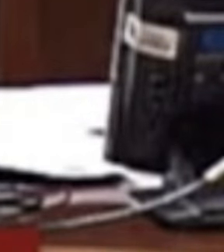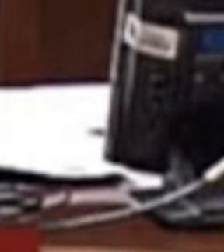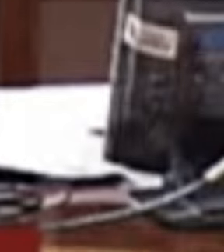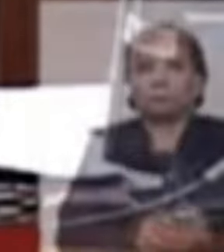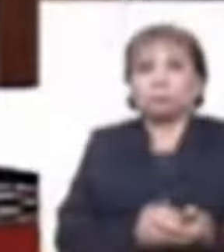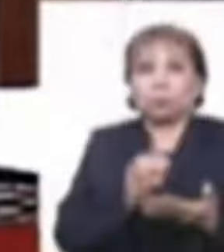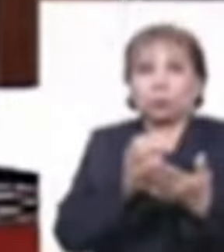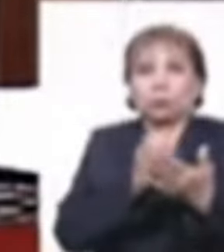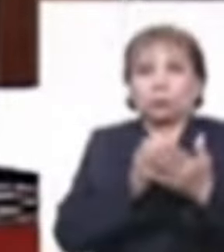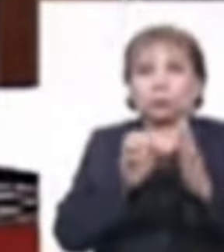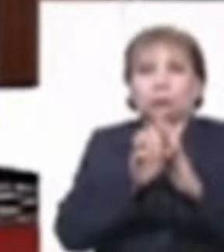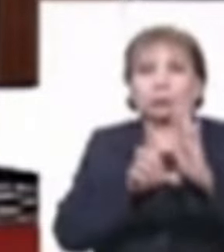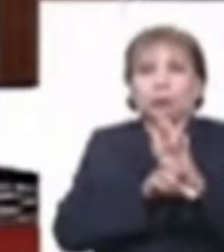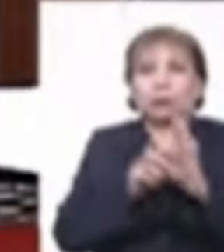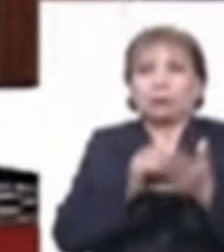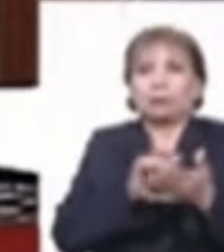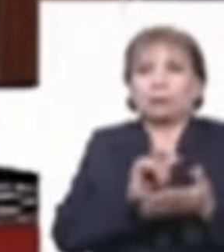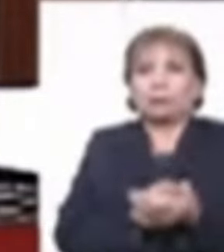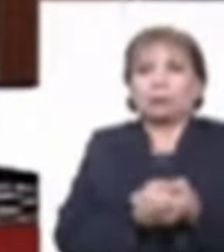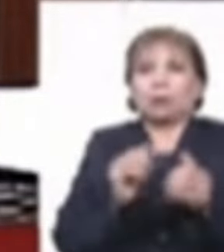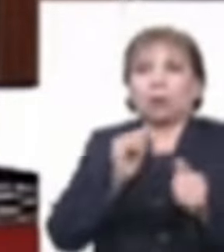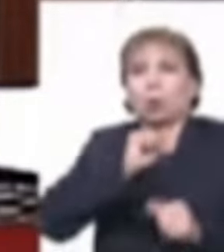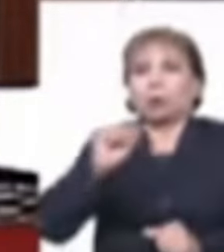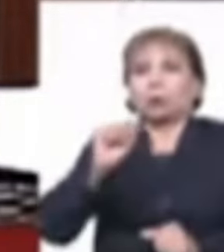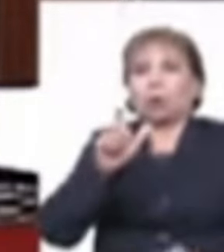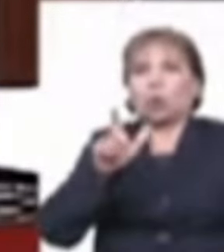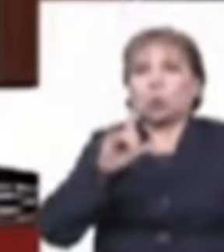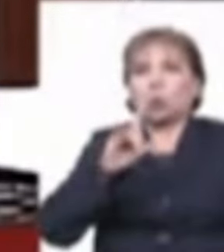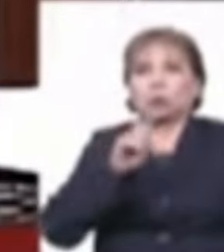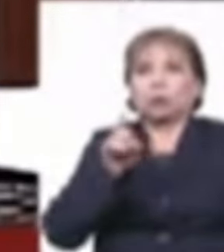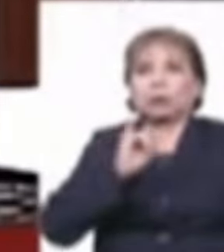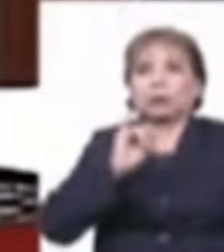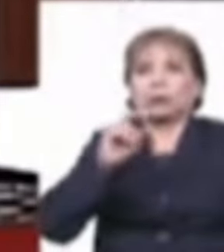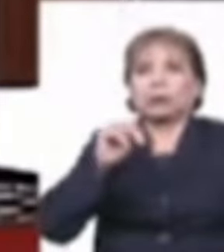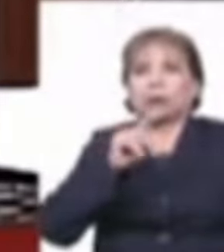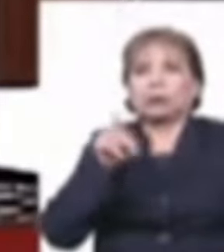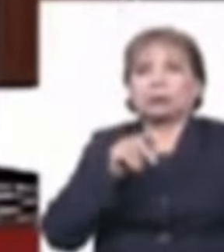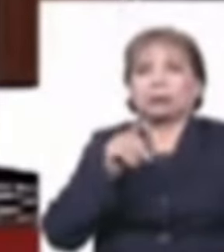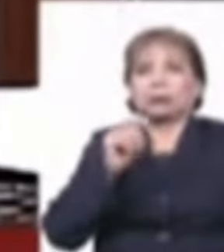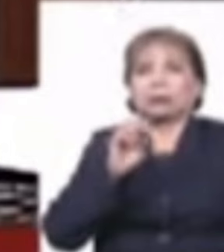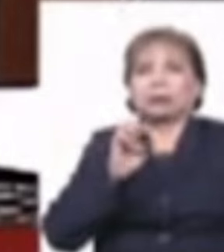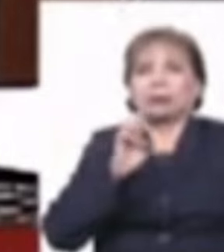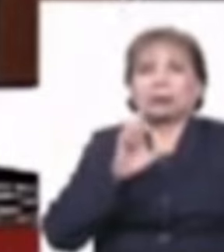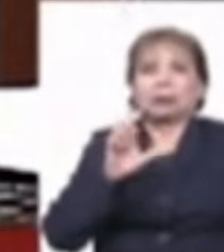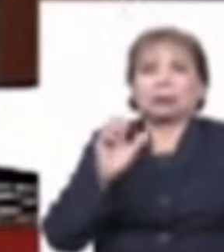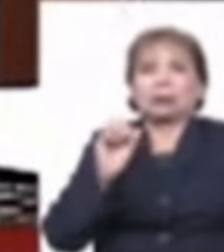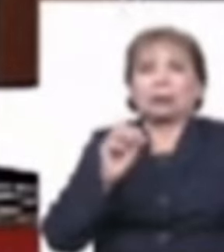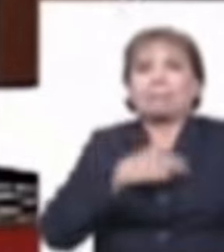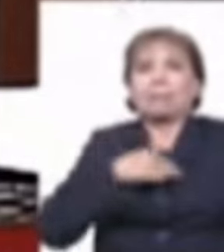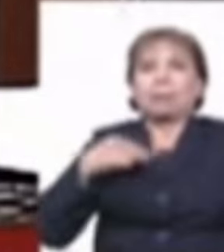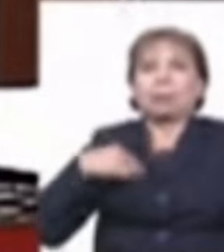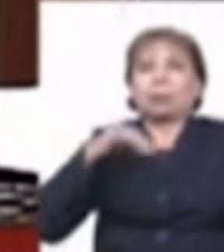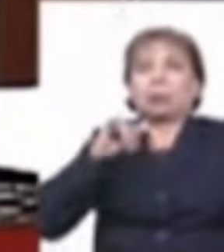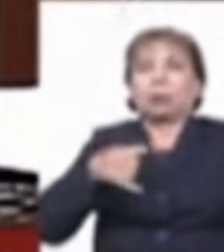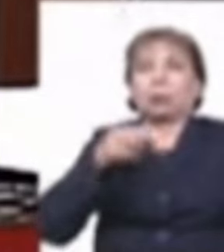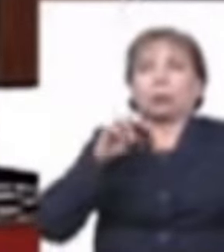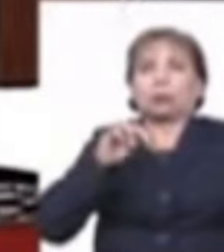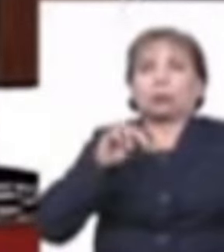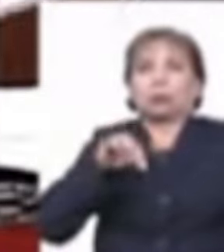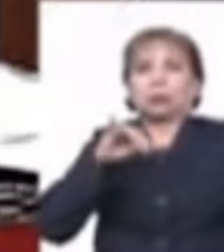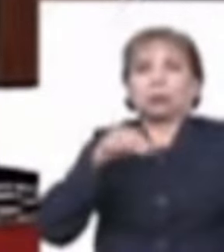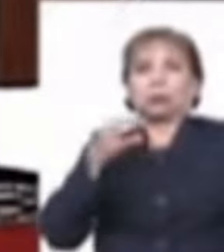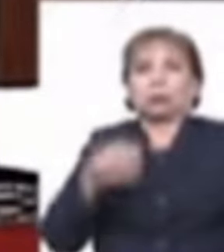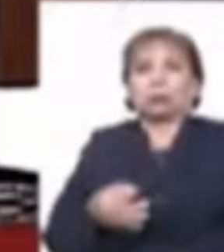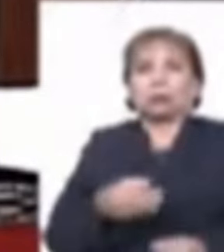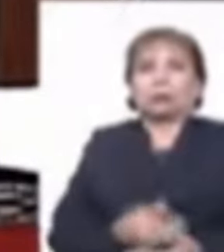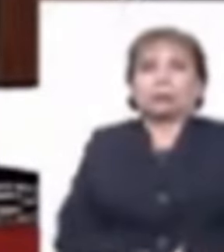Acusaciones Constitucionales contra Luz Inés Tello de Gnecco, miembro de la Junta Nacional de